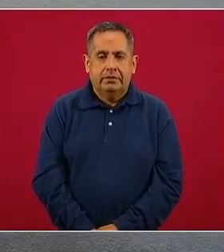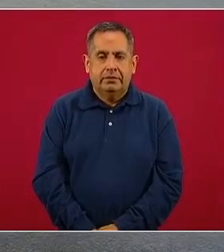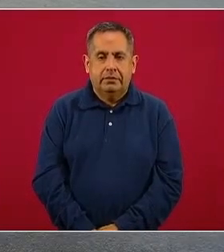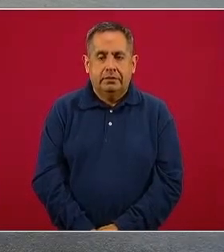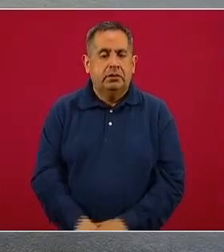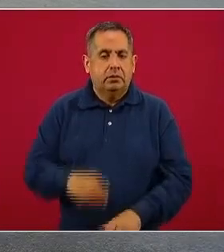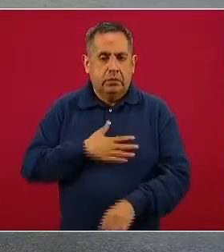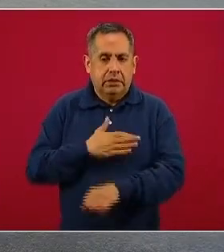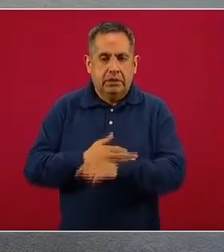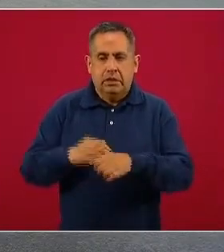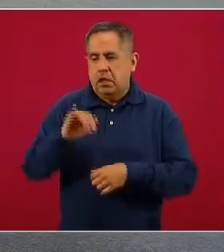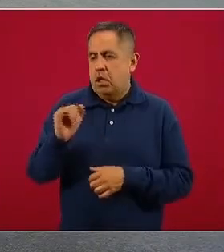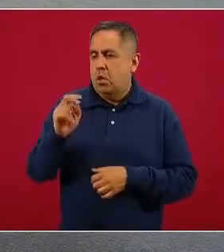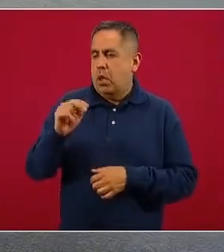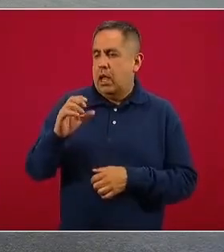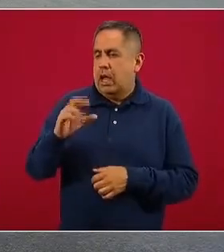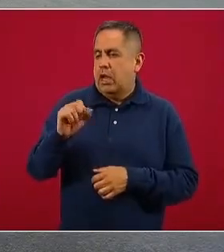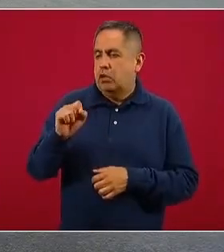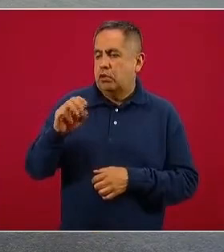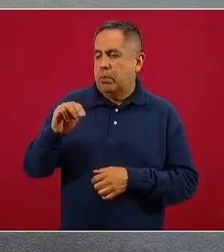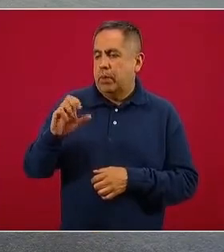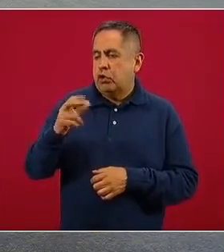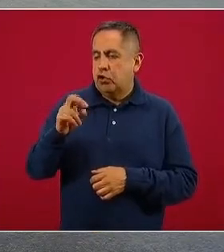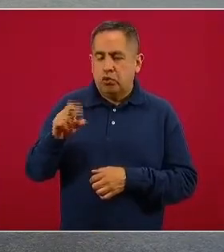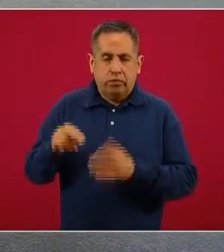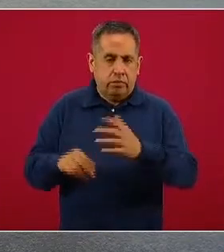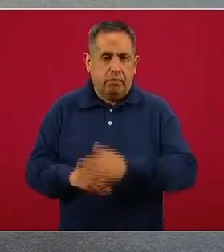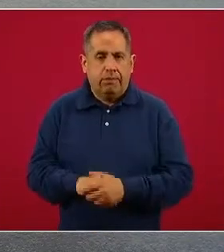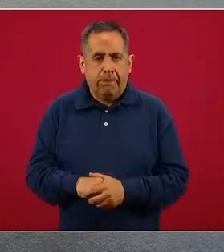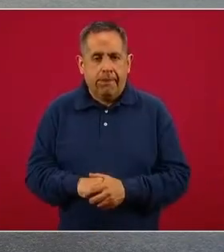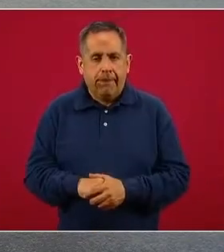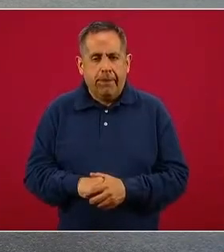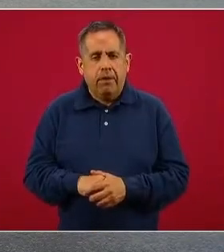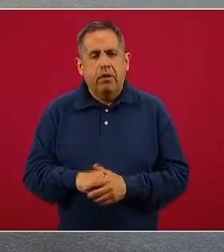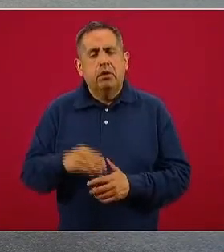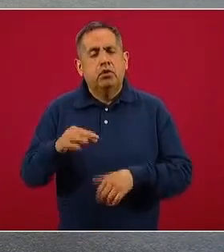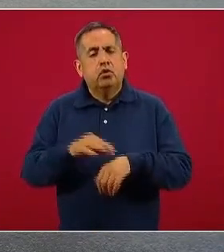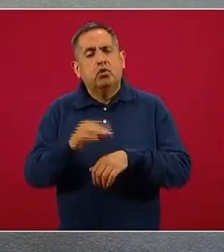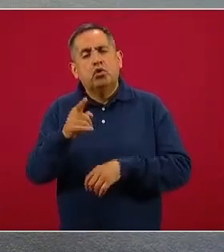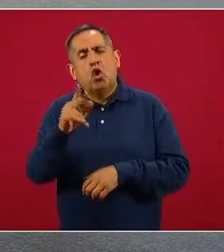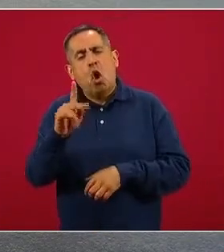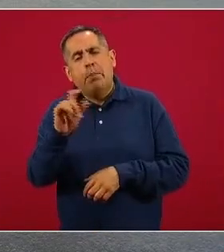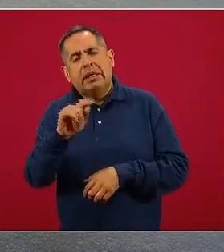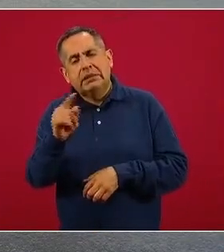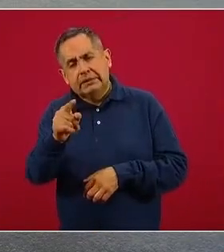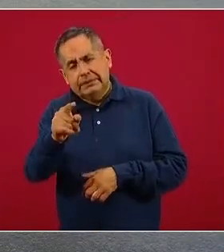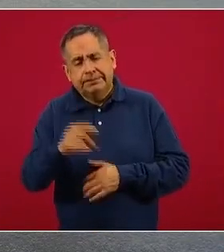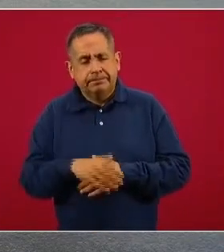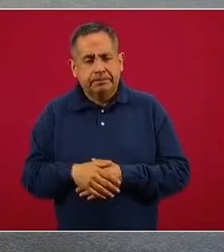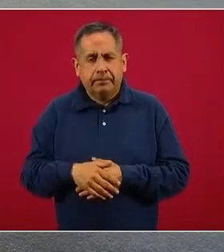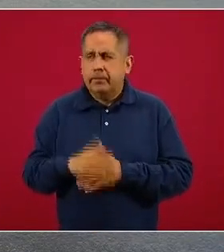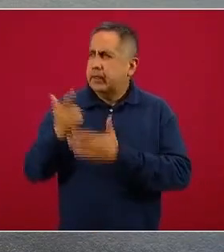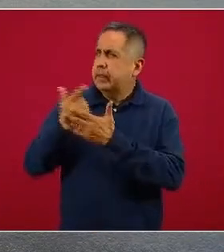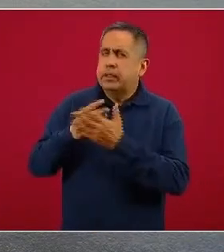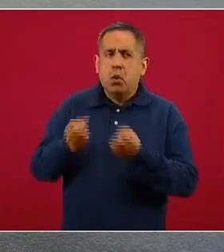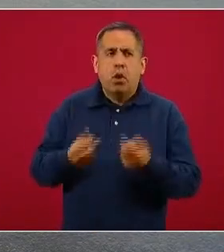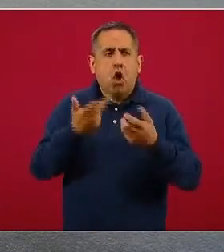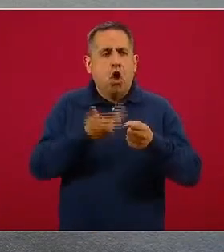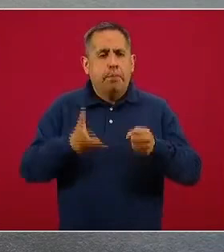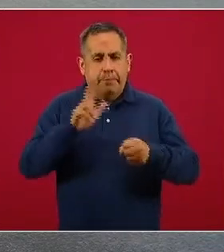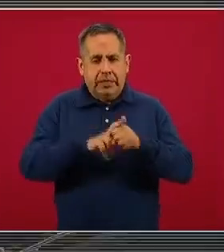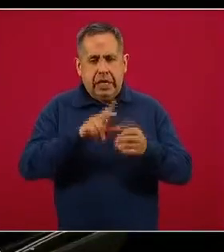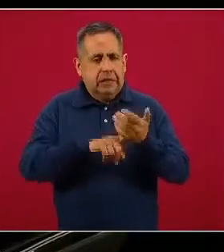Sí, buenas tardes. Juan Carlos Machorro, AM de Querétaro. Doctor Ruy López, con estas cifras de las unidades que nos acaba de